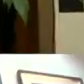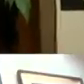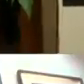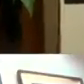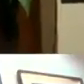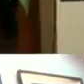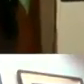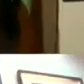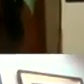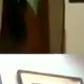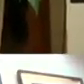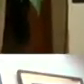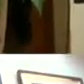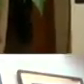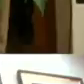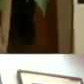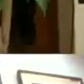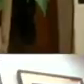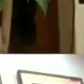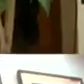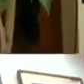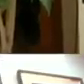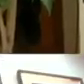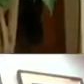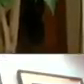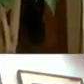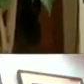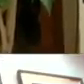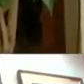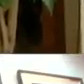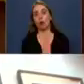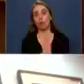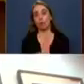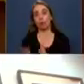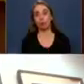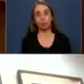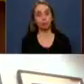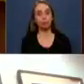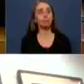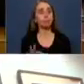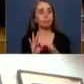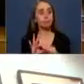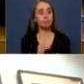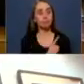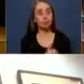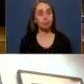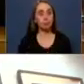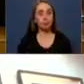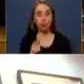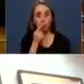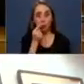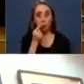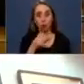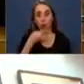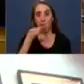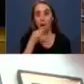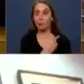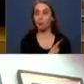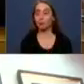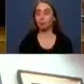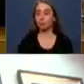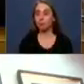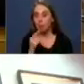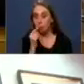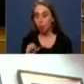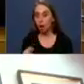tengo a una hermana cesante, tengo a un hijo cesante, cargo gobierno. Pero tiene trabajo y